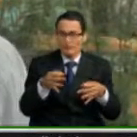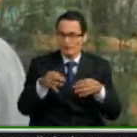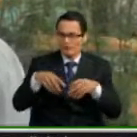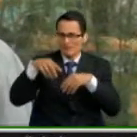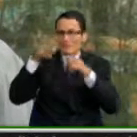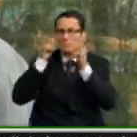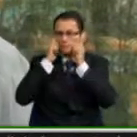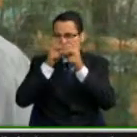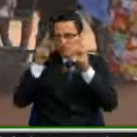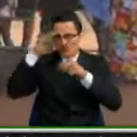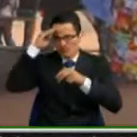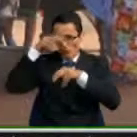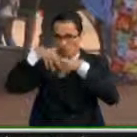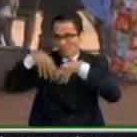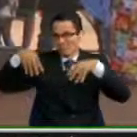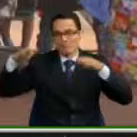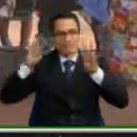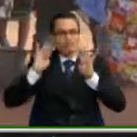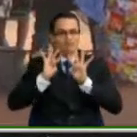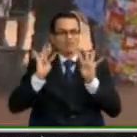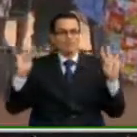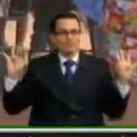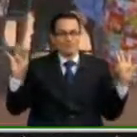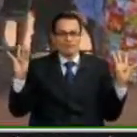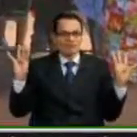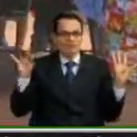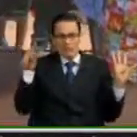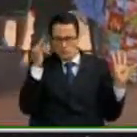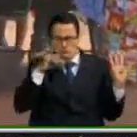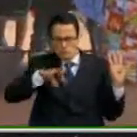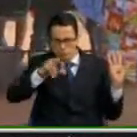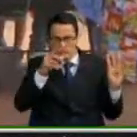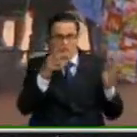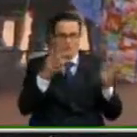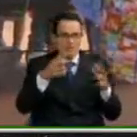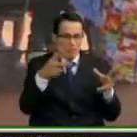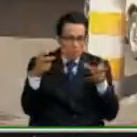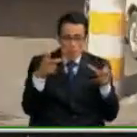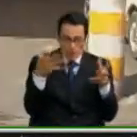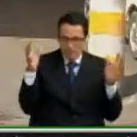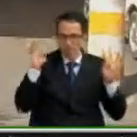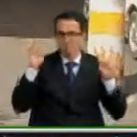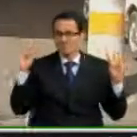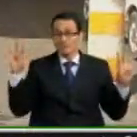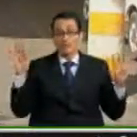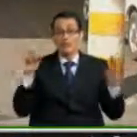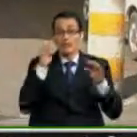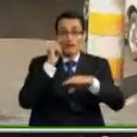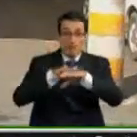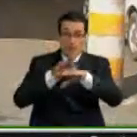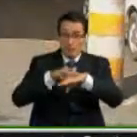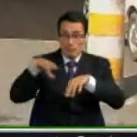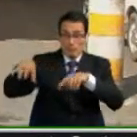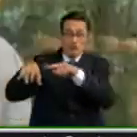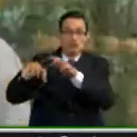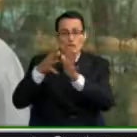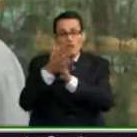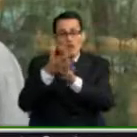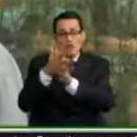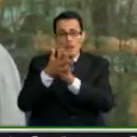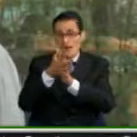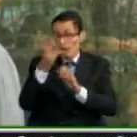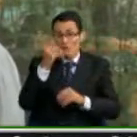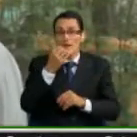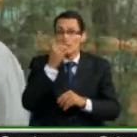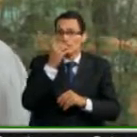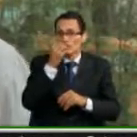podamos disminuir cualquier posibilidad de hurto, estafa, robos a nuestros viajeros. Hemos habilitado un puesto de información en la administración, de tal manera que